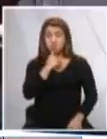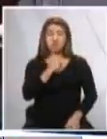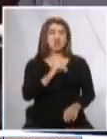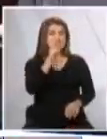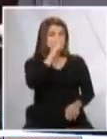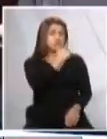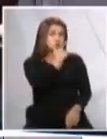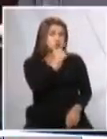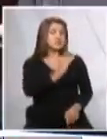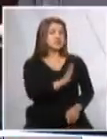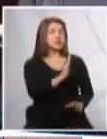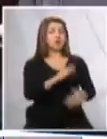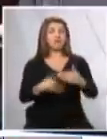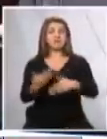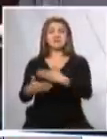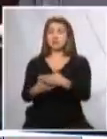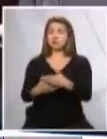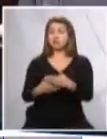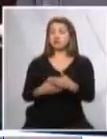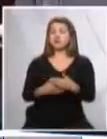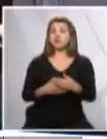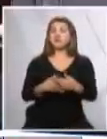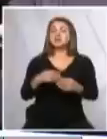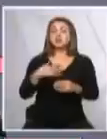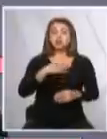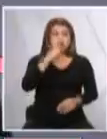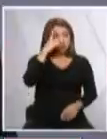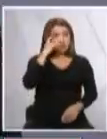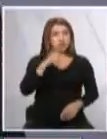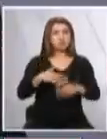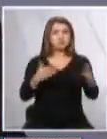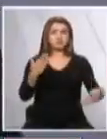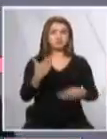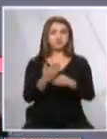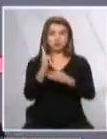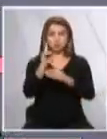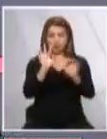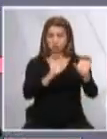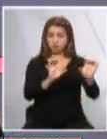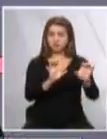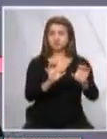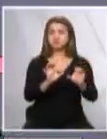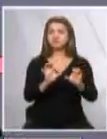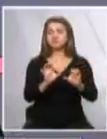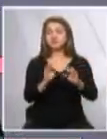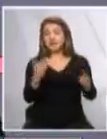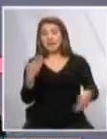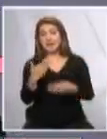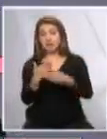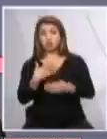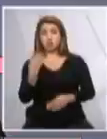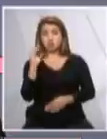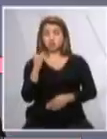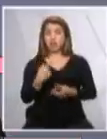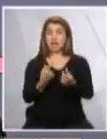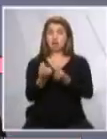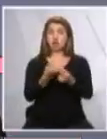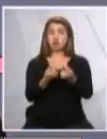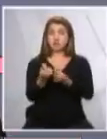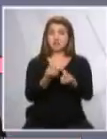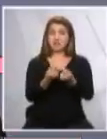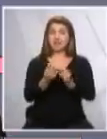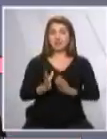duda, sigamos avanzando. La parálisis habla mucho más de la presidenta. Yo quiero agregar un punto acá, como creo que soy el único economista en el grupo.